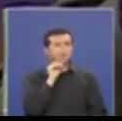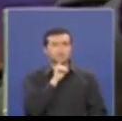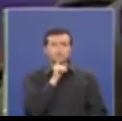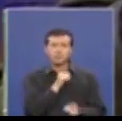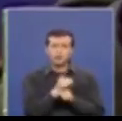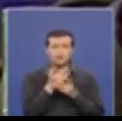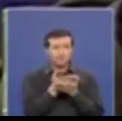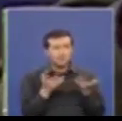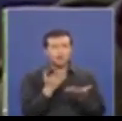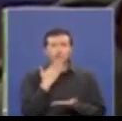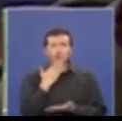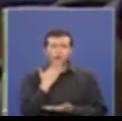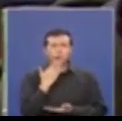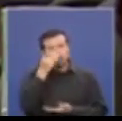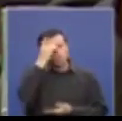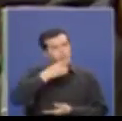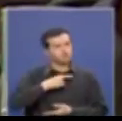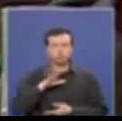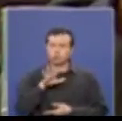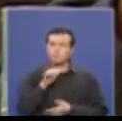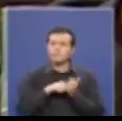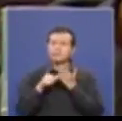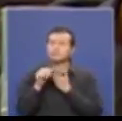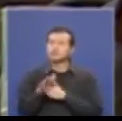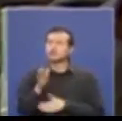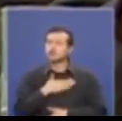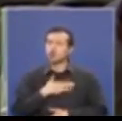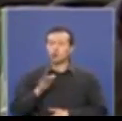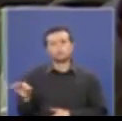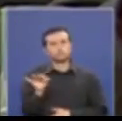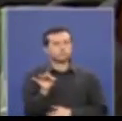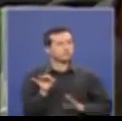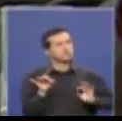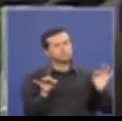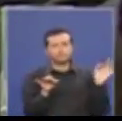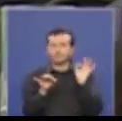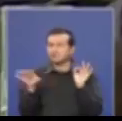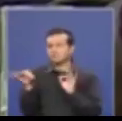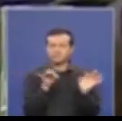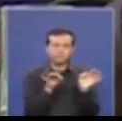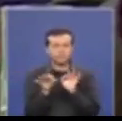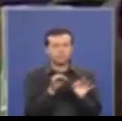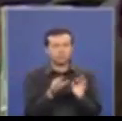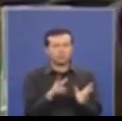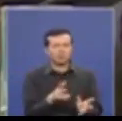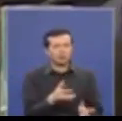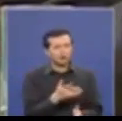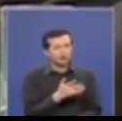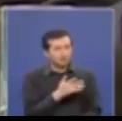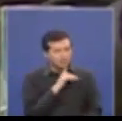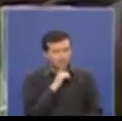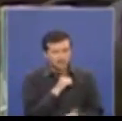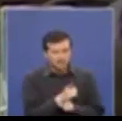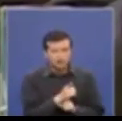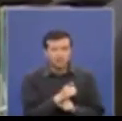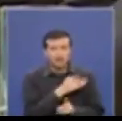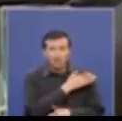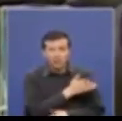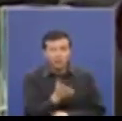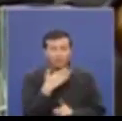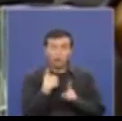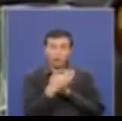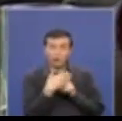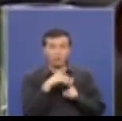¿Cómo se reparte en el Estado? Prohibido olvidar que no jueguen con nuestra buena fe y nuestra mala